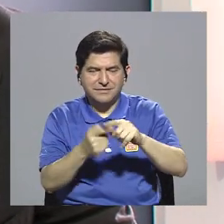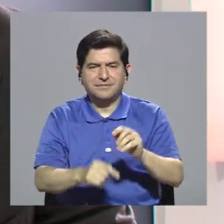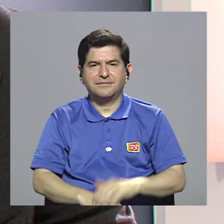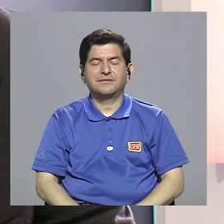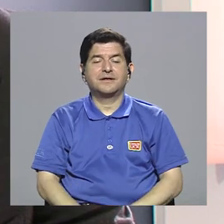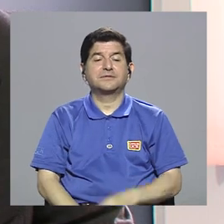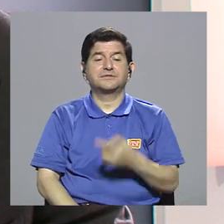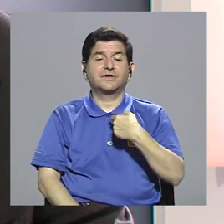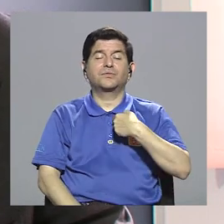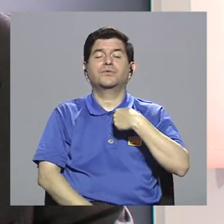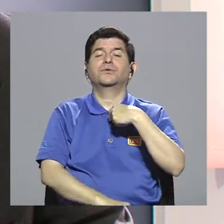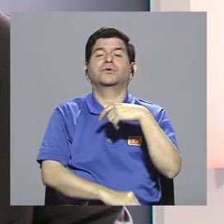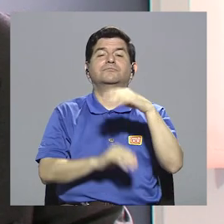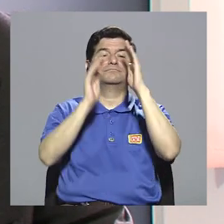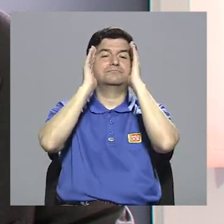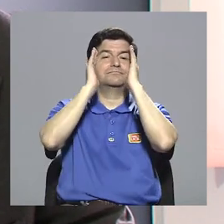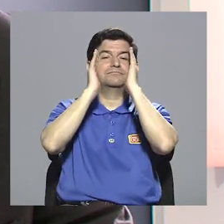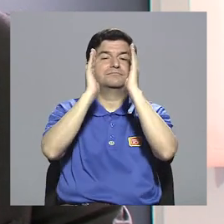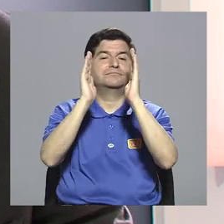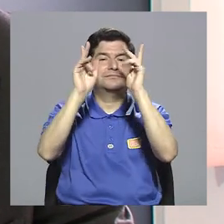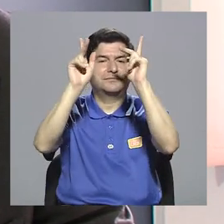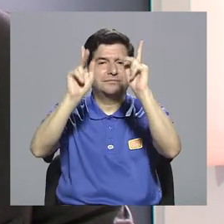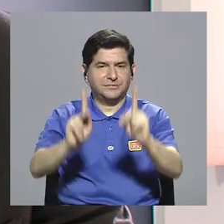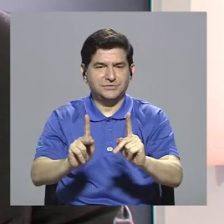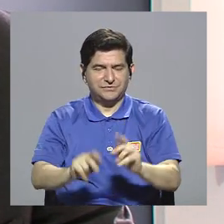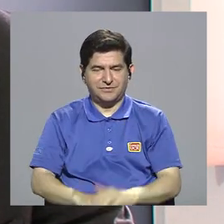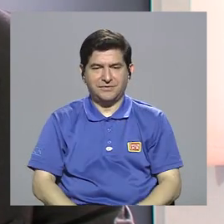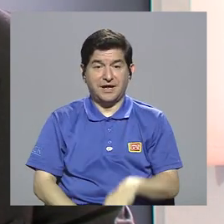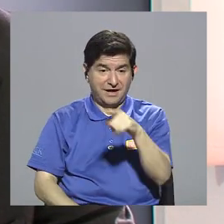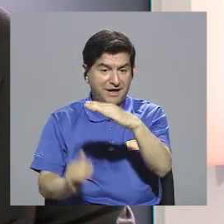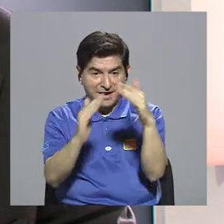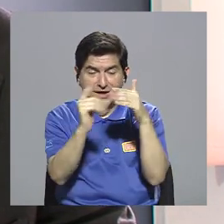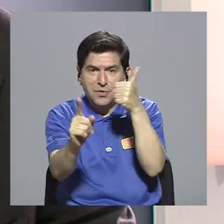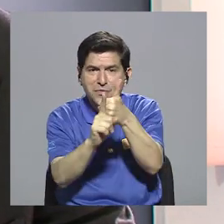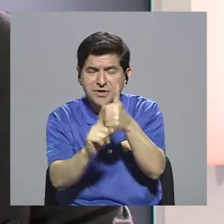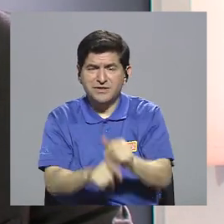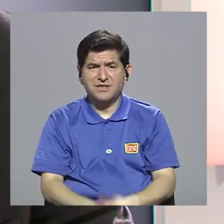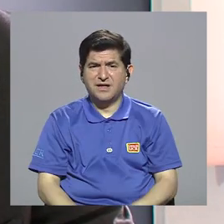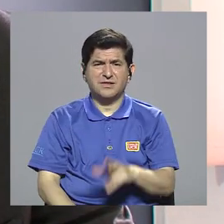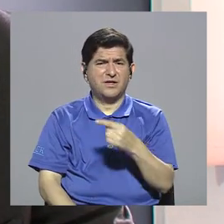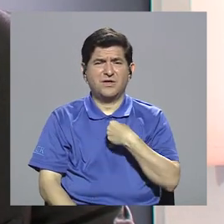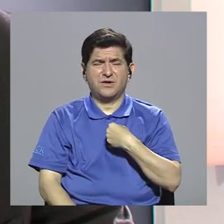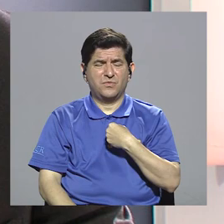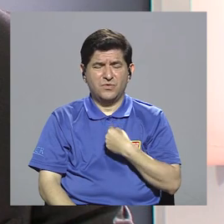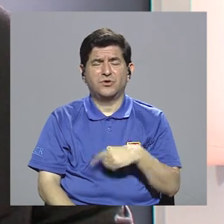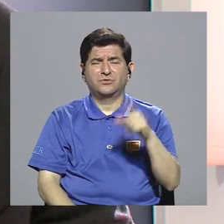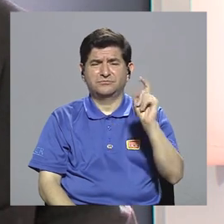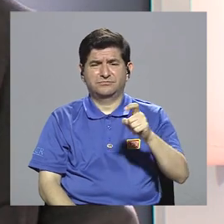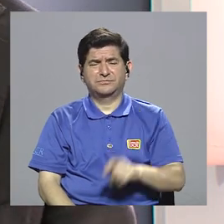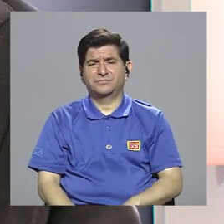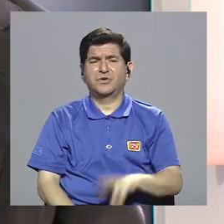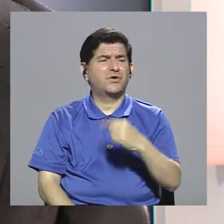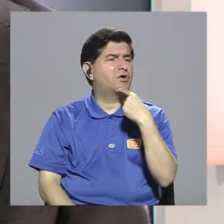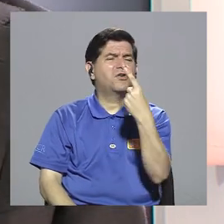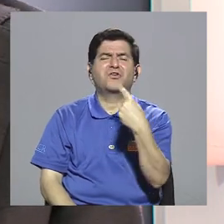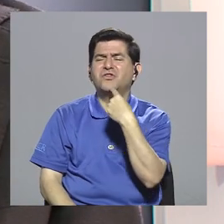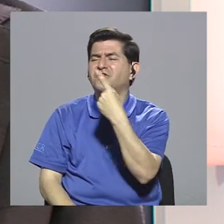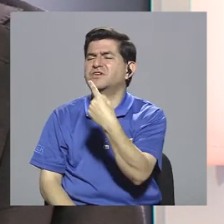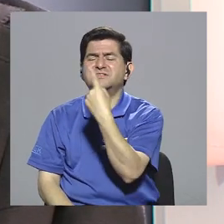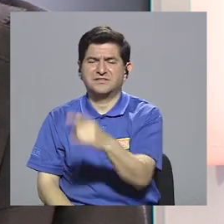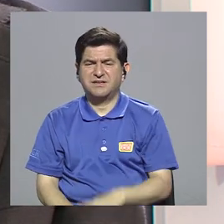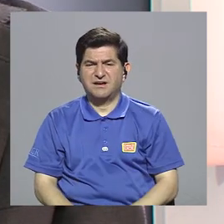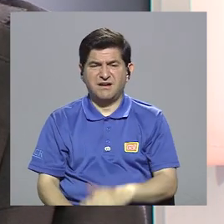escuchar a las personas a la comunidad más que s prescriptivo más que decirles